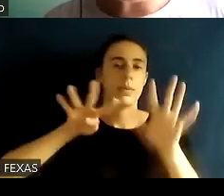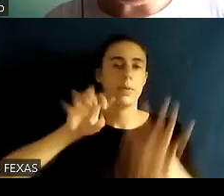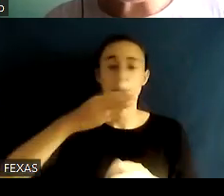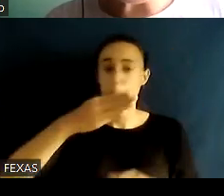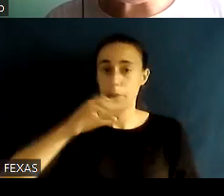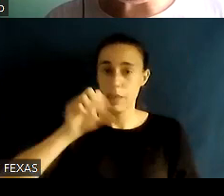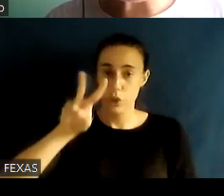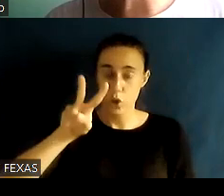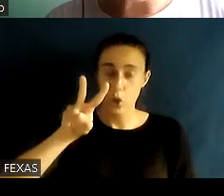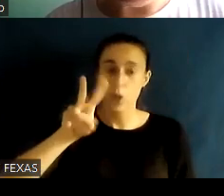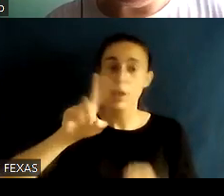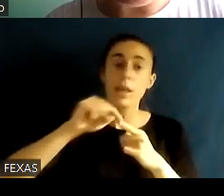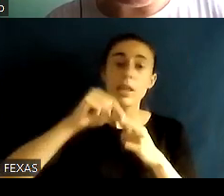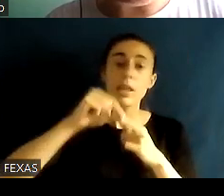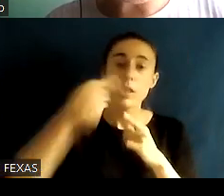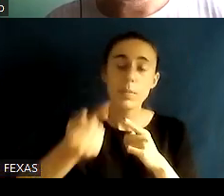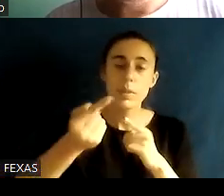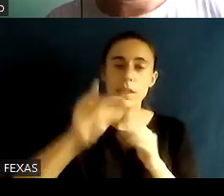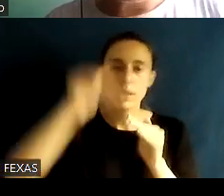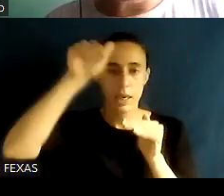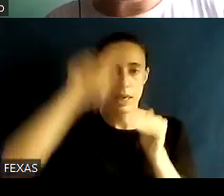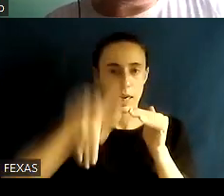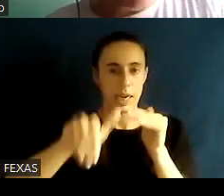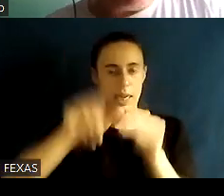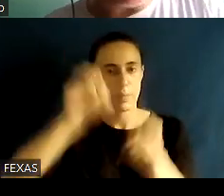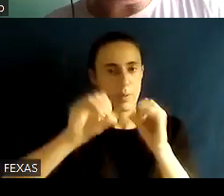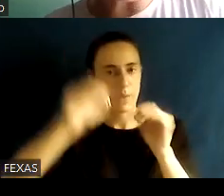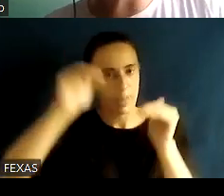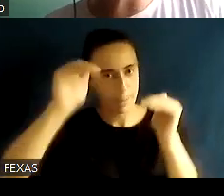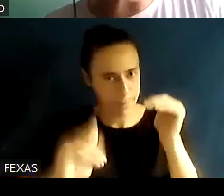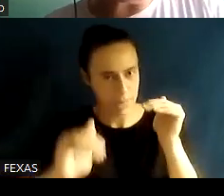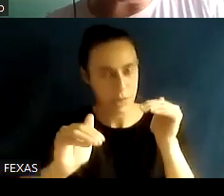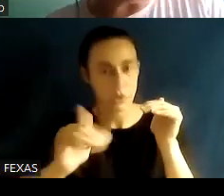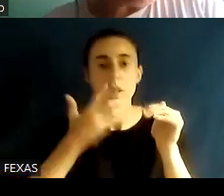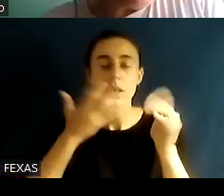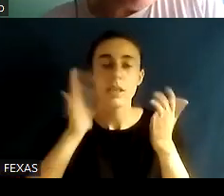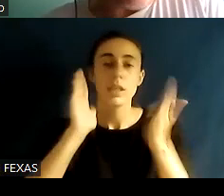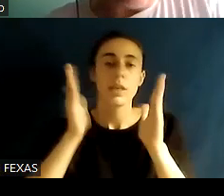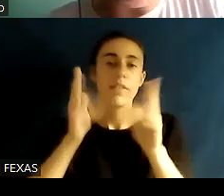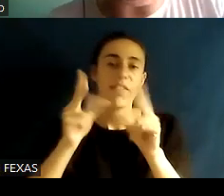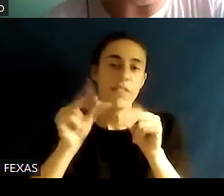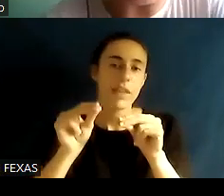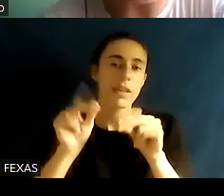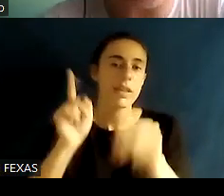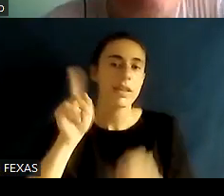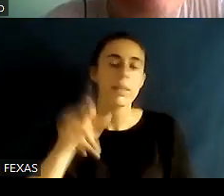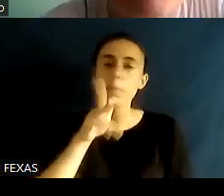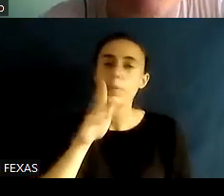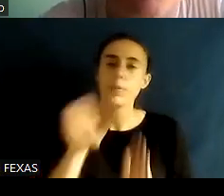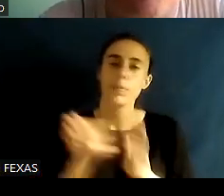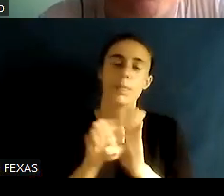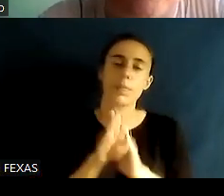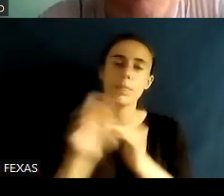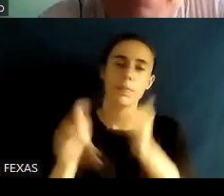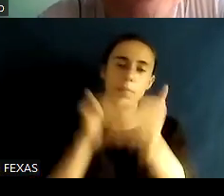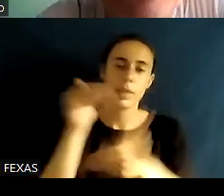es menos probable que acaben haciendo una recaída cuando dejamos el tratamiento o simplemente por el mantenimiento del mismo.